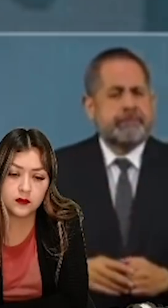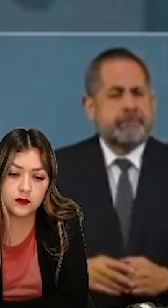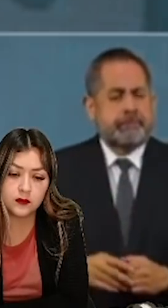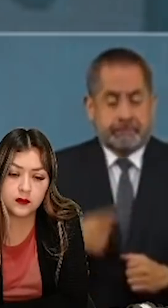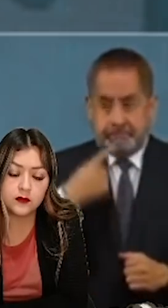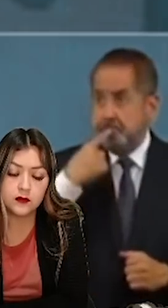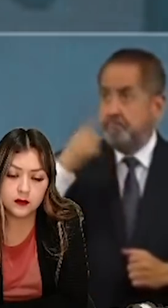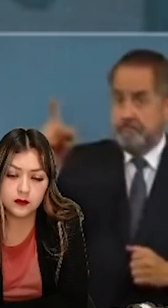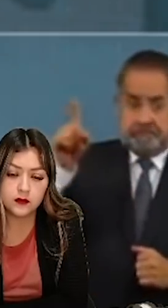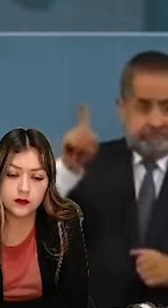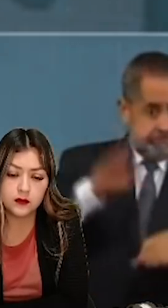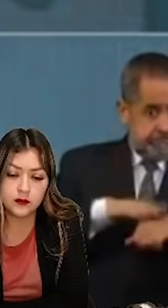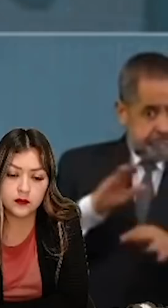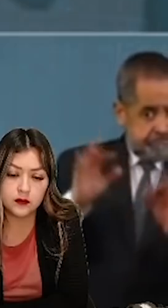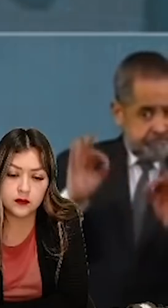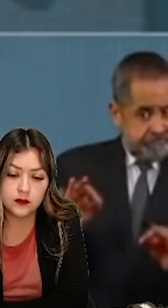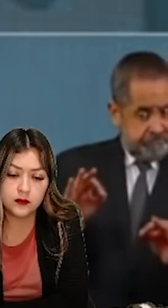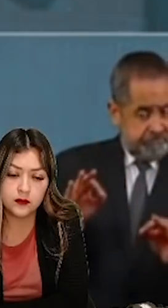legal,